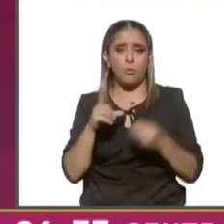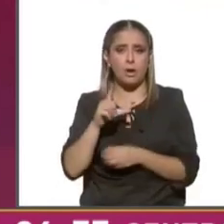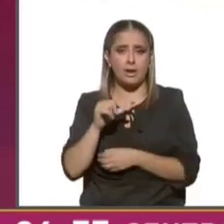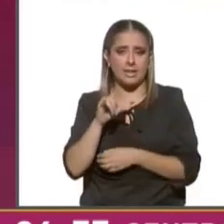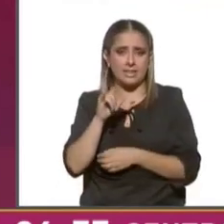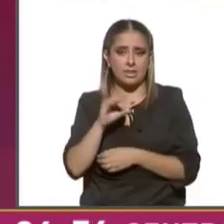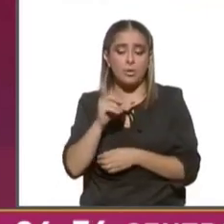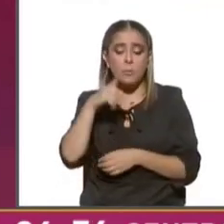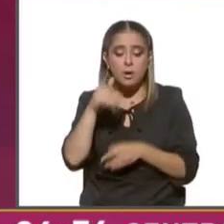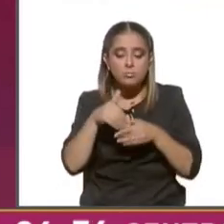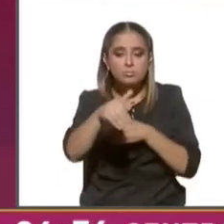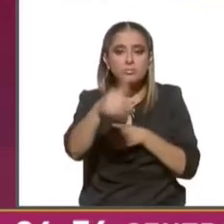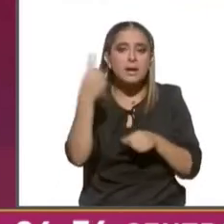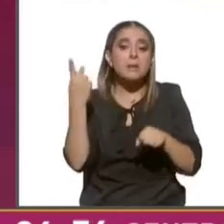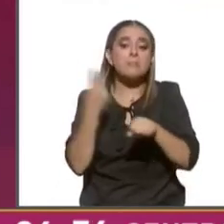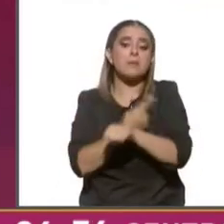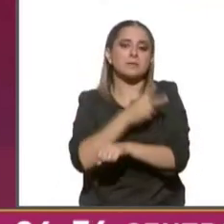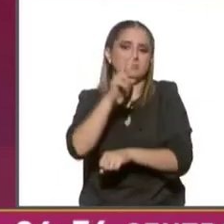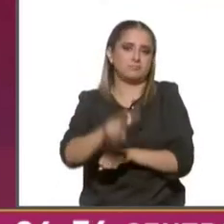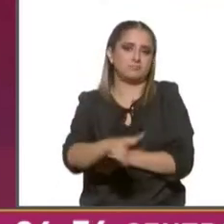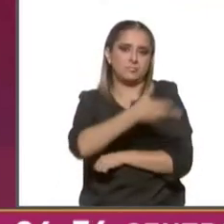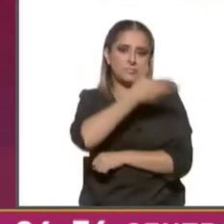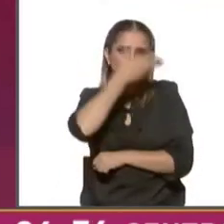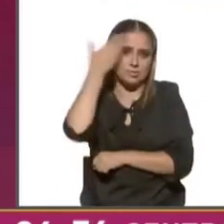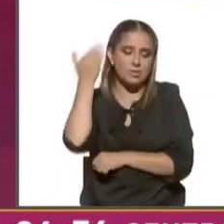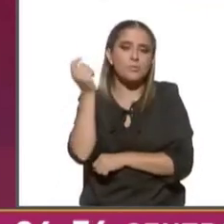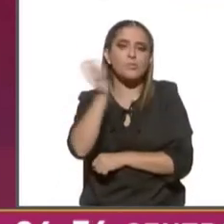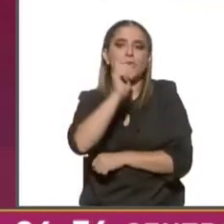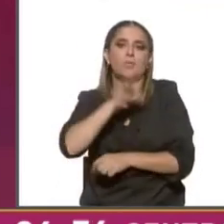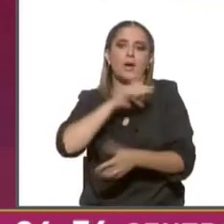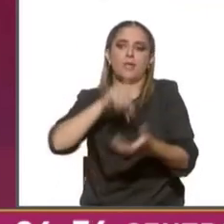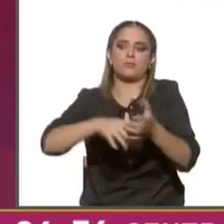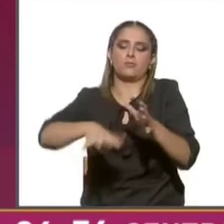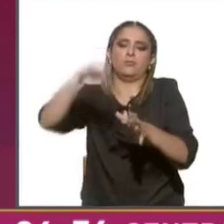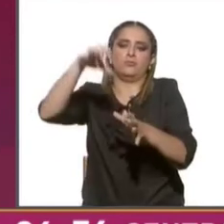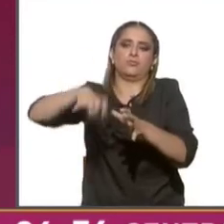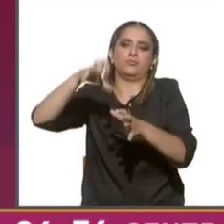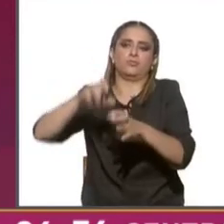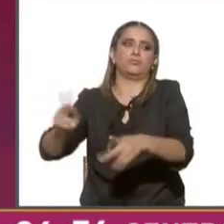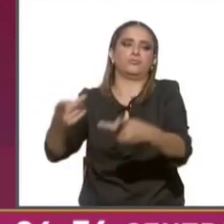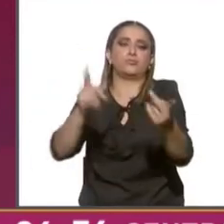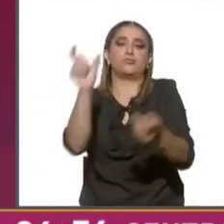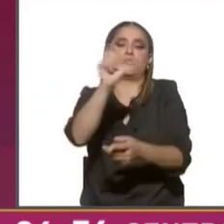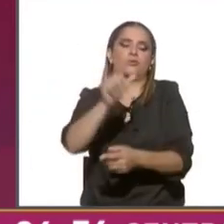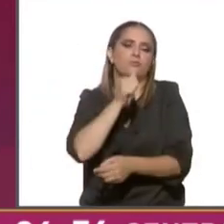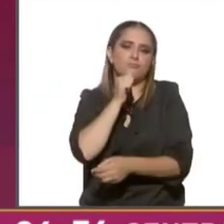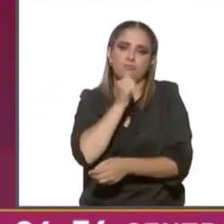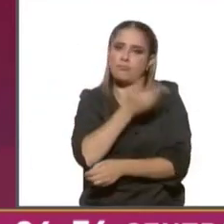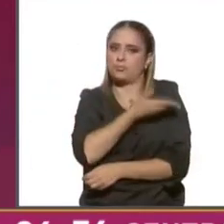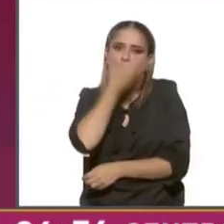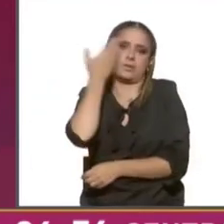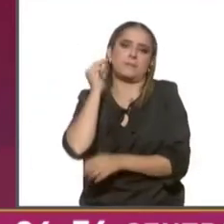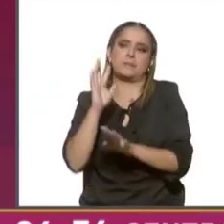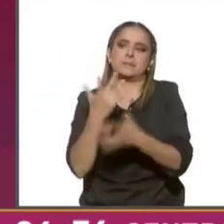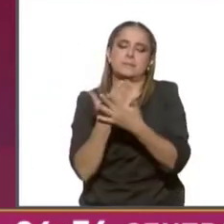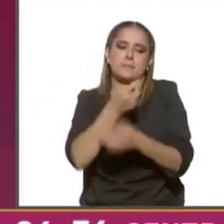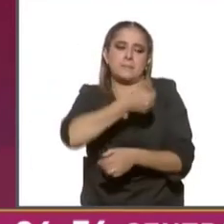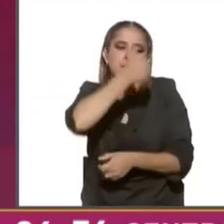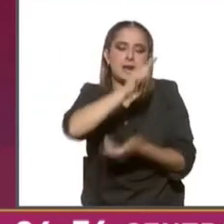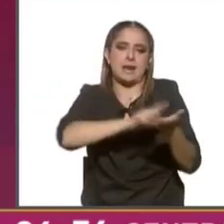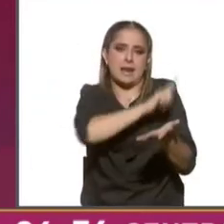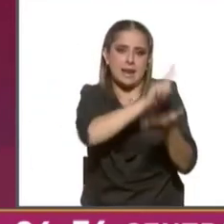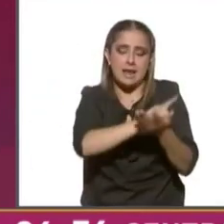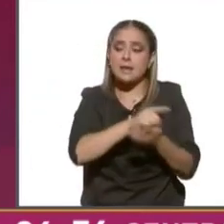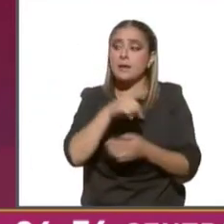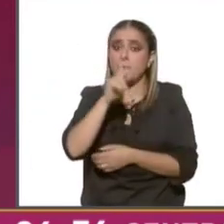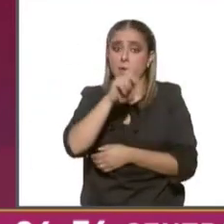qué momento se pueda dar una explotación como la tiene programada el gobierno, ¿no? Entonces, parece que la gente está